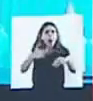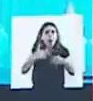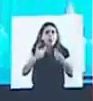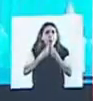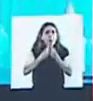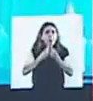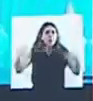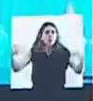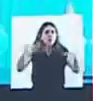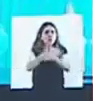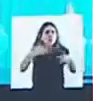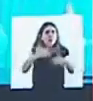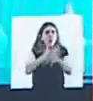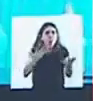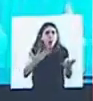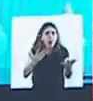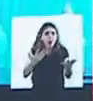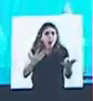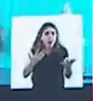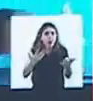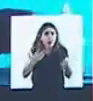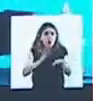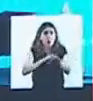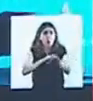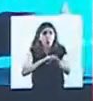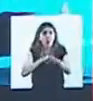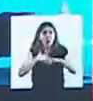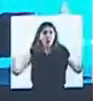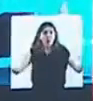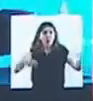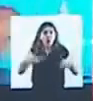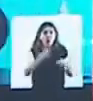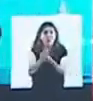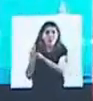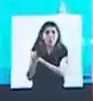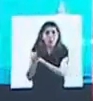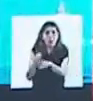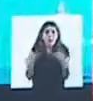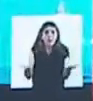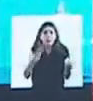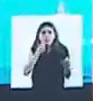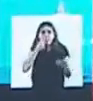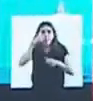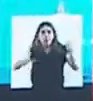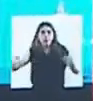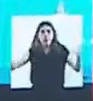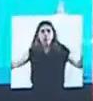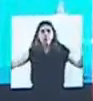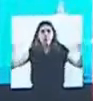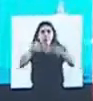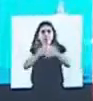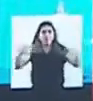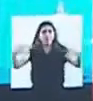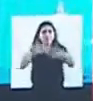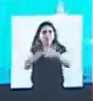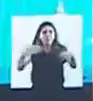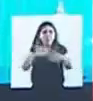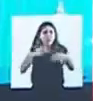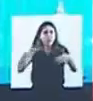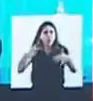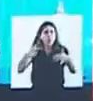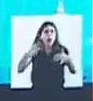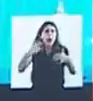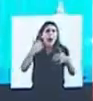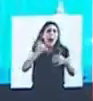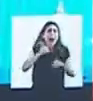esas restricciones iban a salvar las vidas que finalmente se terminaron perdidos, porque hay un concepto que es el de